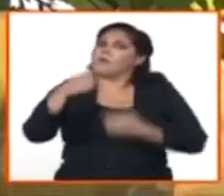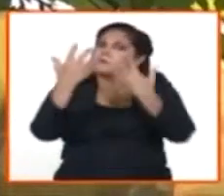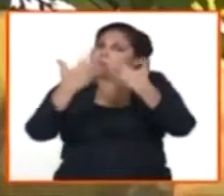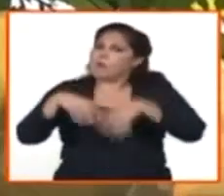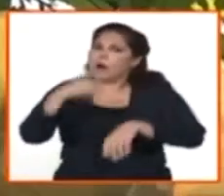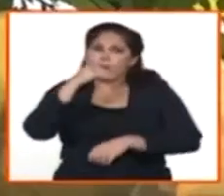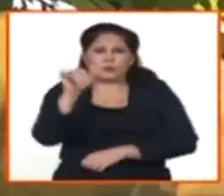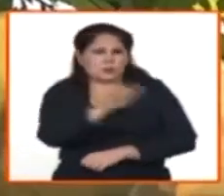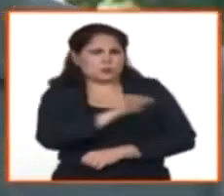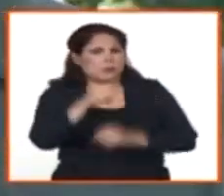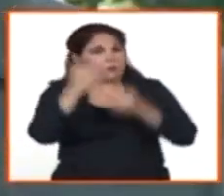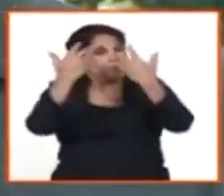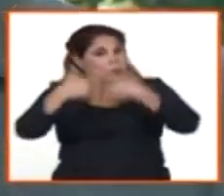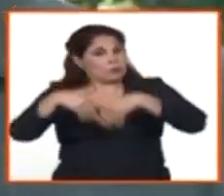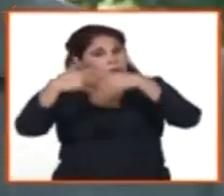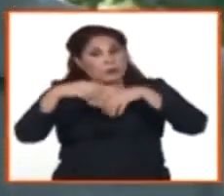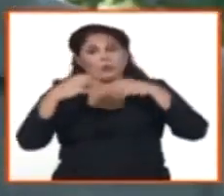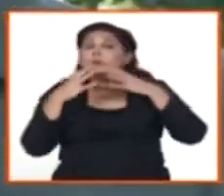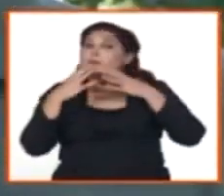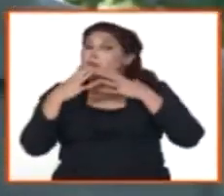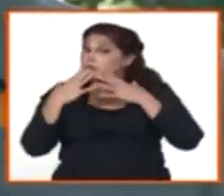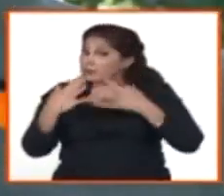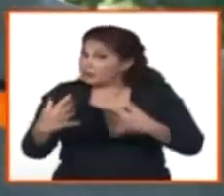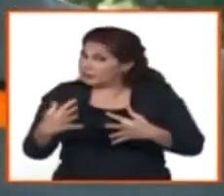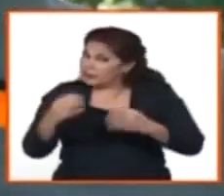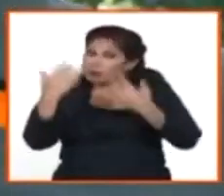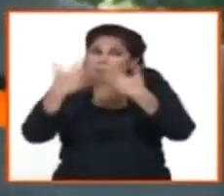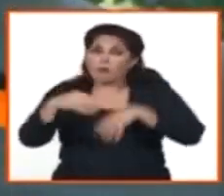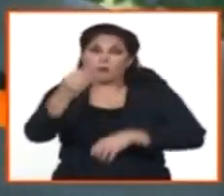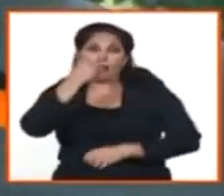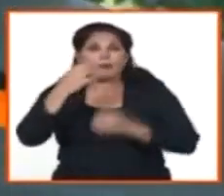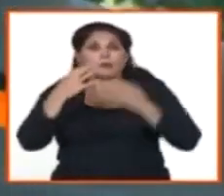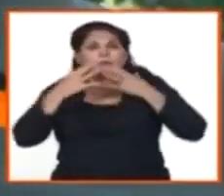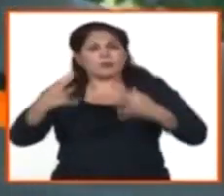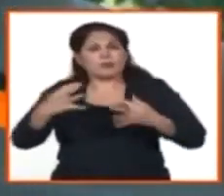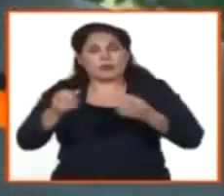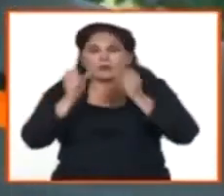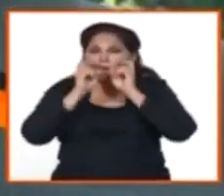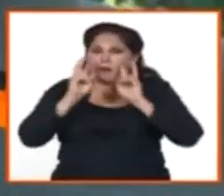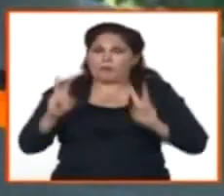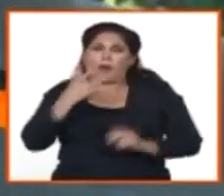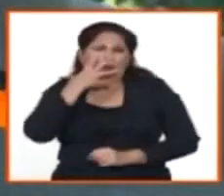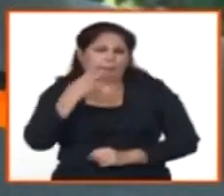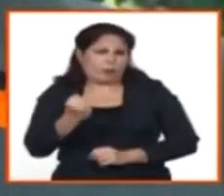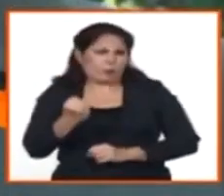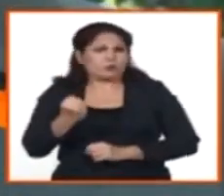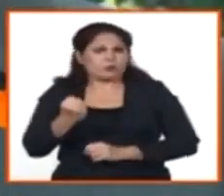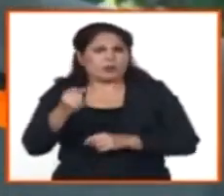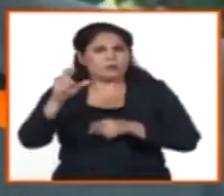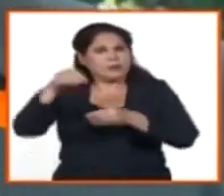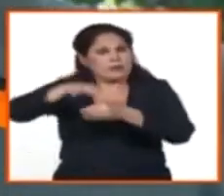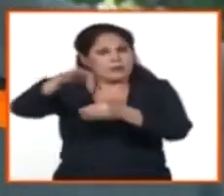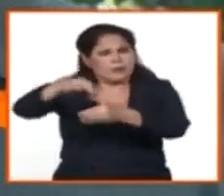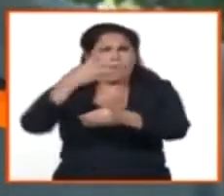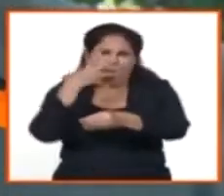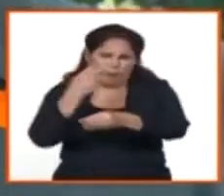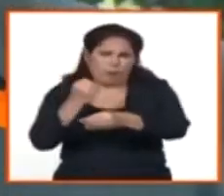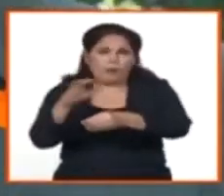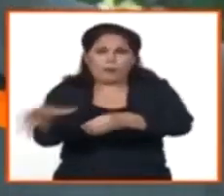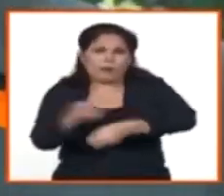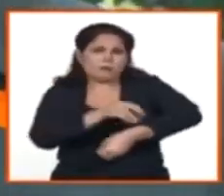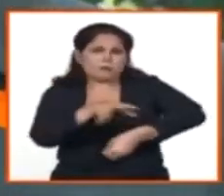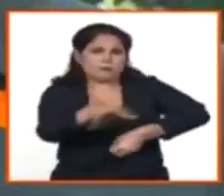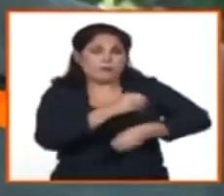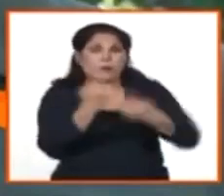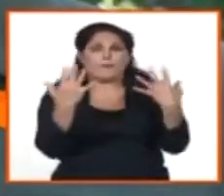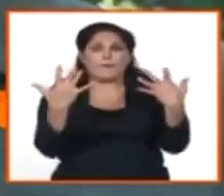Sabemos que la producción es importante, tan importante que yo diría que es vital. Me gusta porque es lo que tú haces con tus